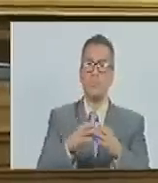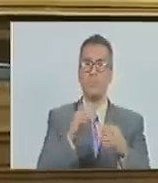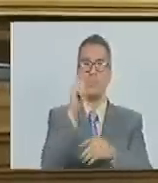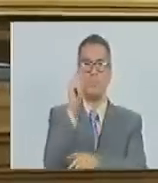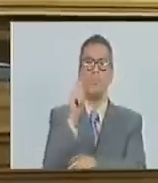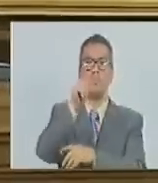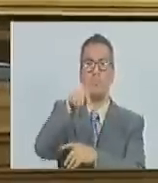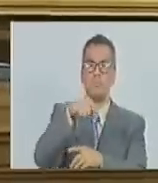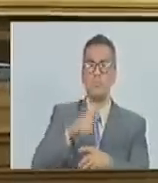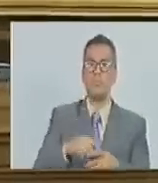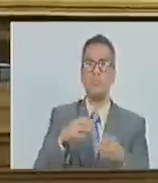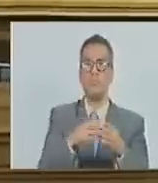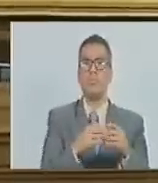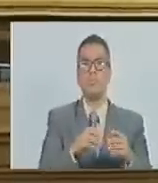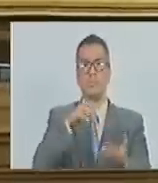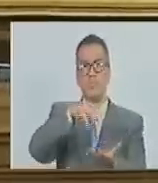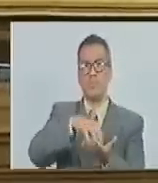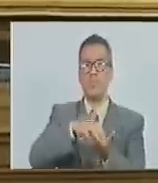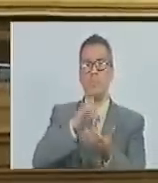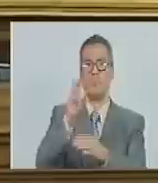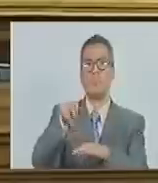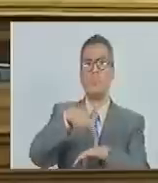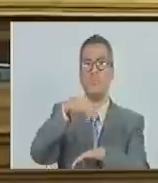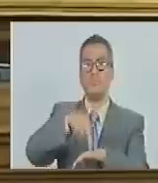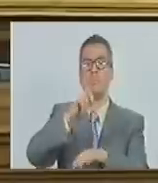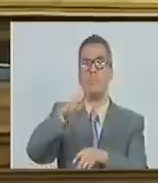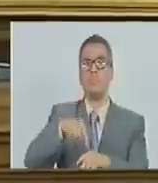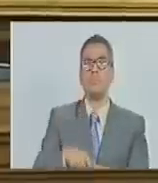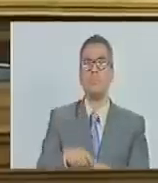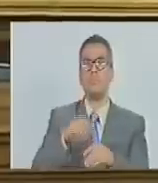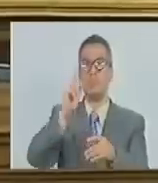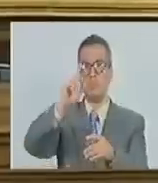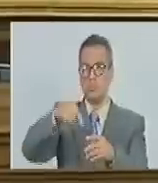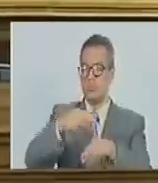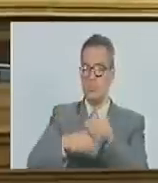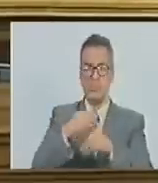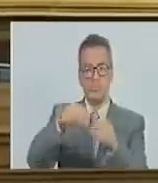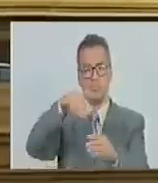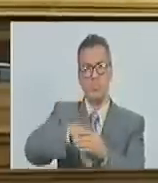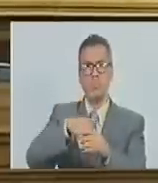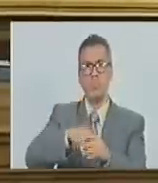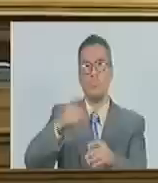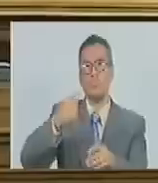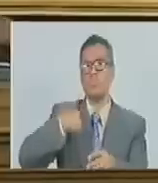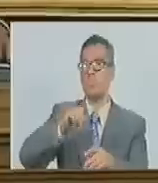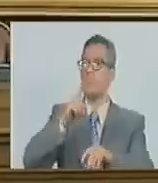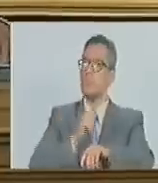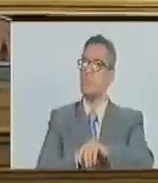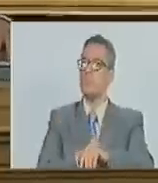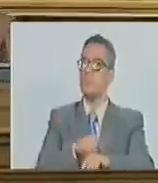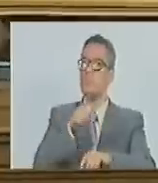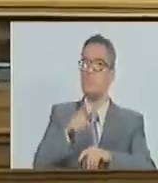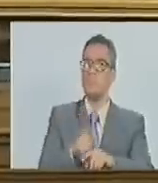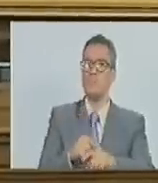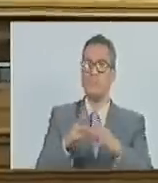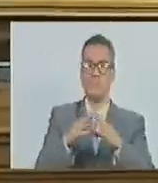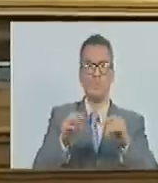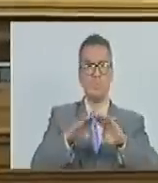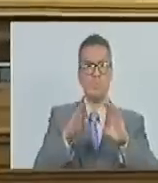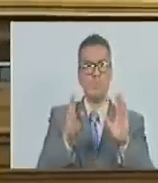parlamentarios regionales y al Parlamento Nacional. Es con votos. Quienes todavía a estas alturas en el